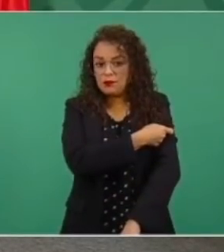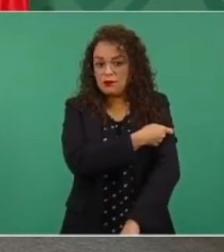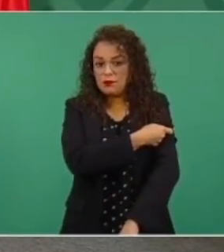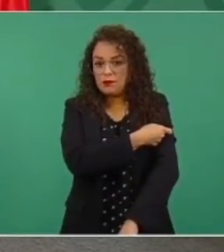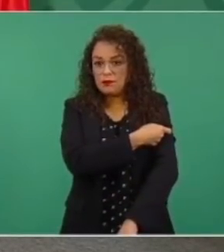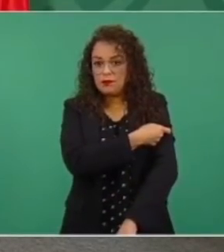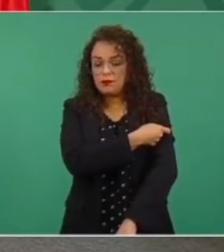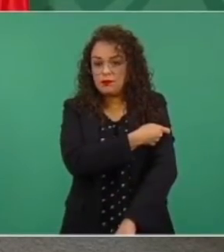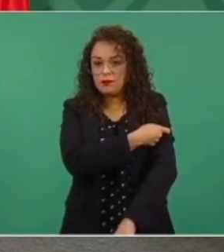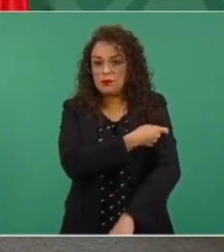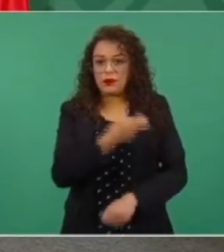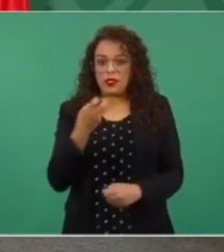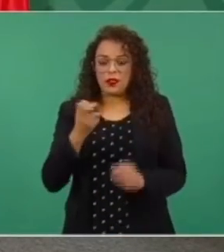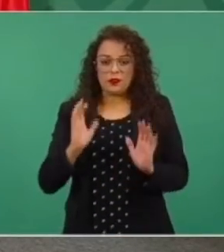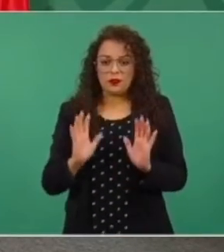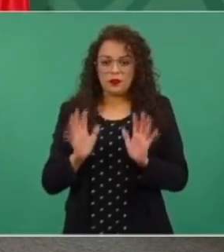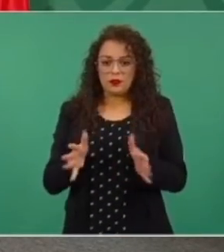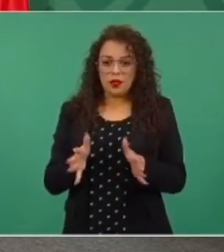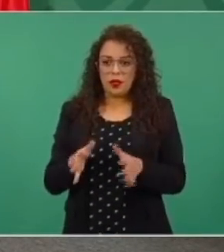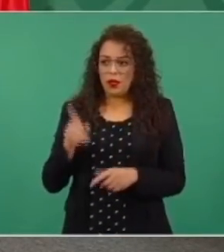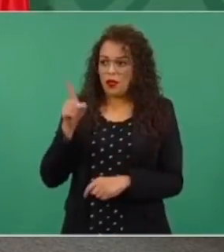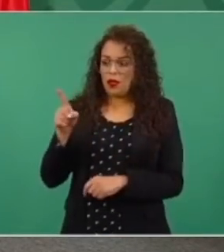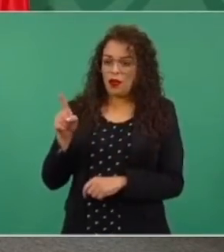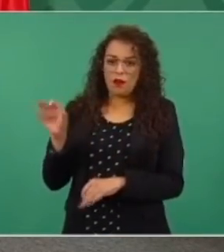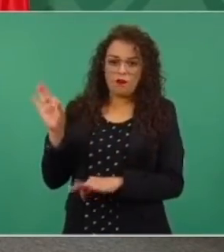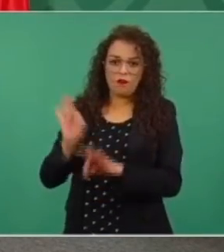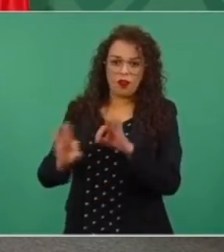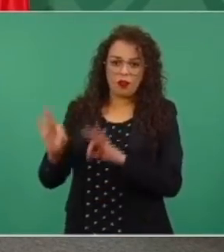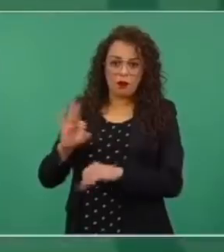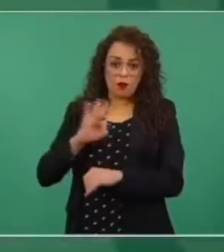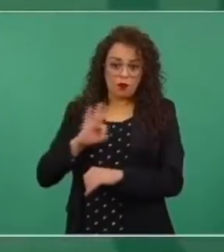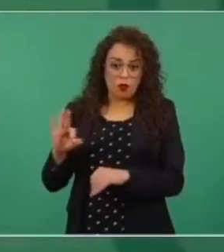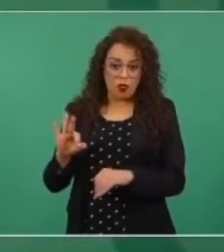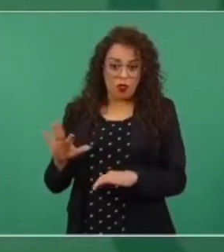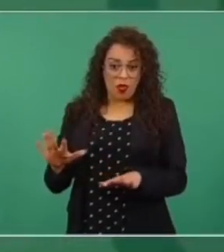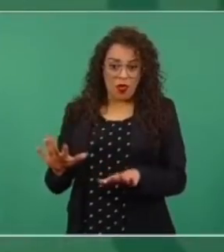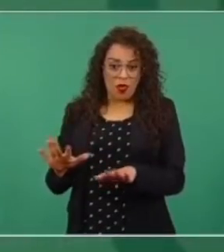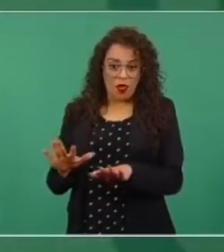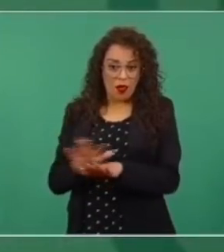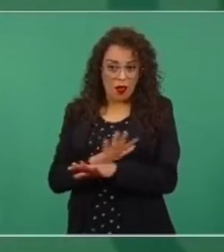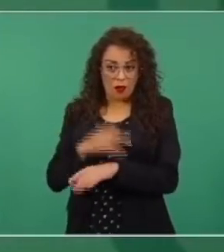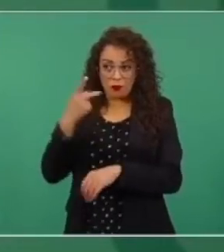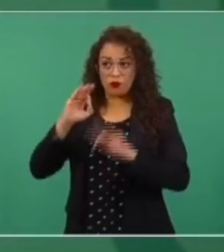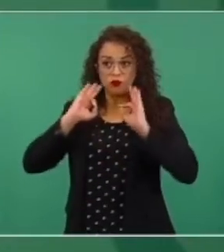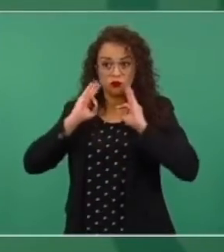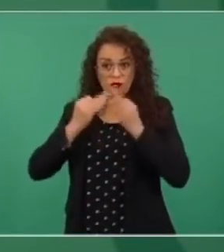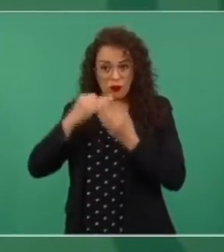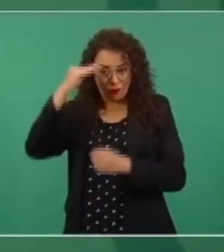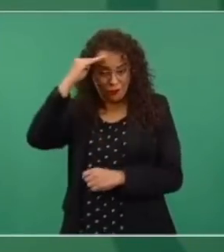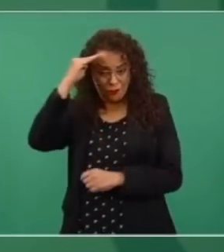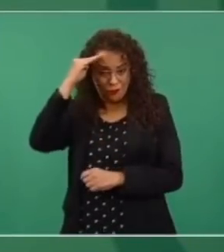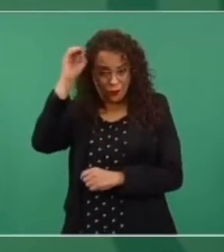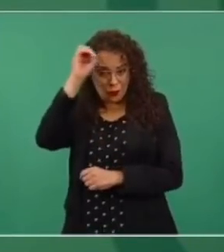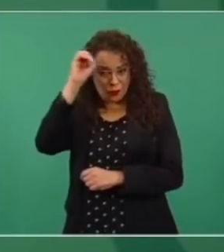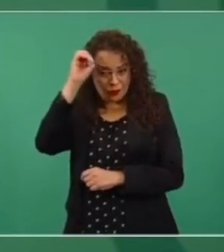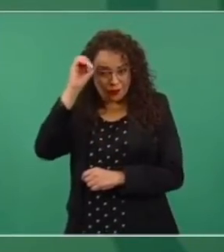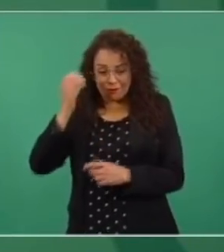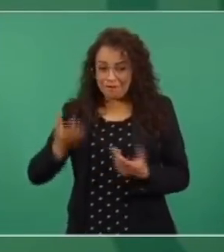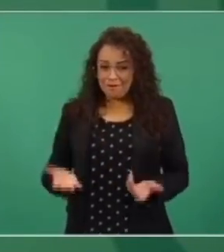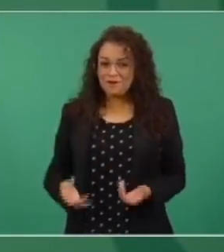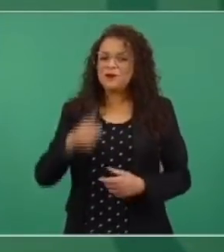farmacéutica puede cambiar de manera de pensar? ¿Se acuerdan